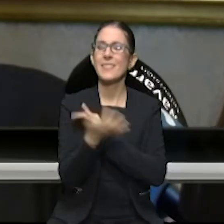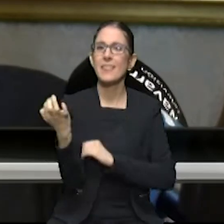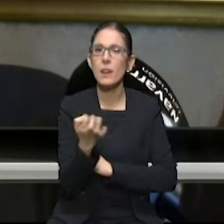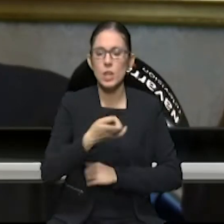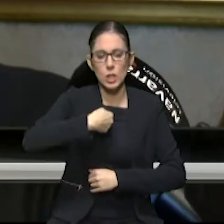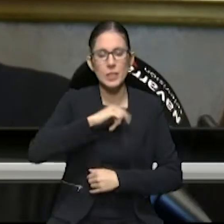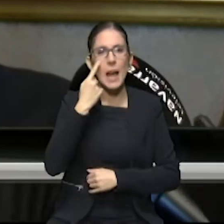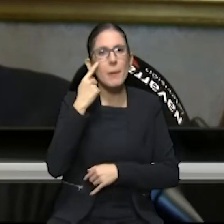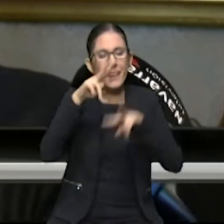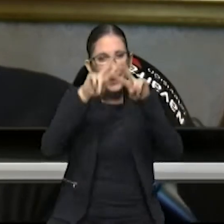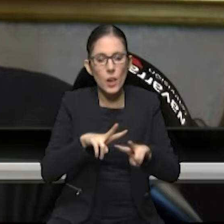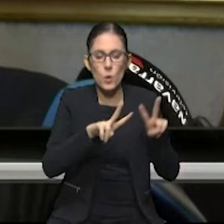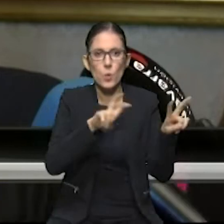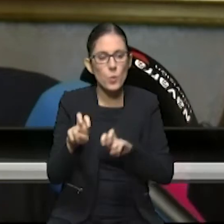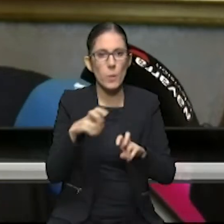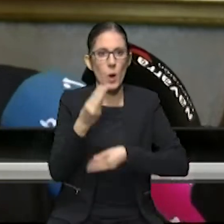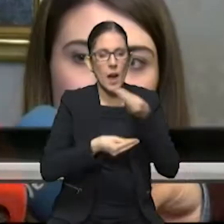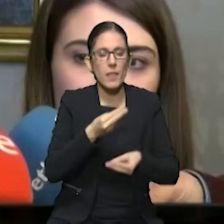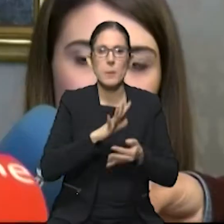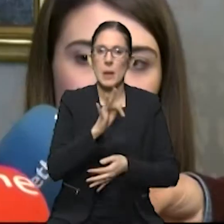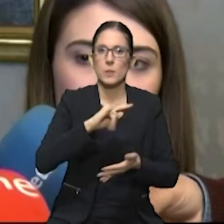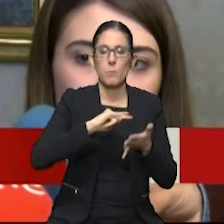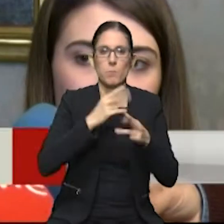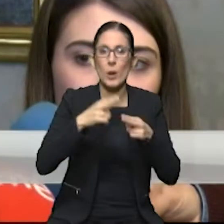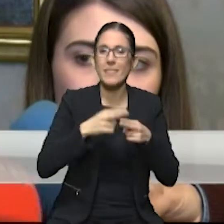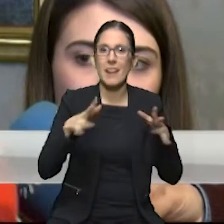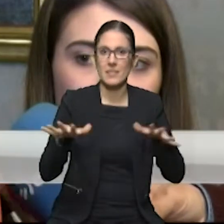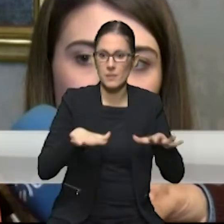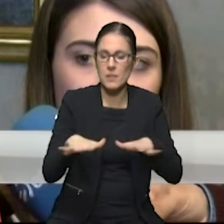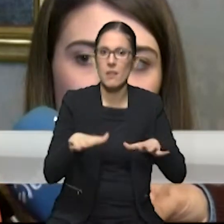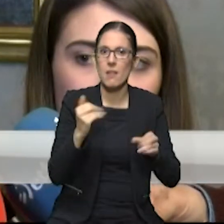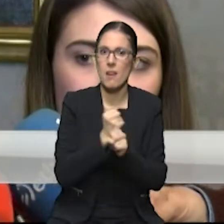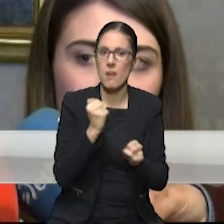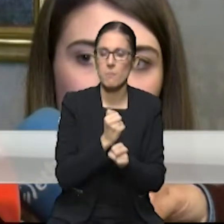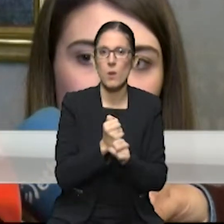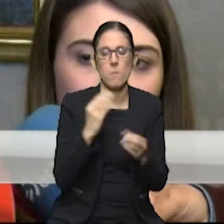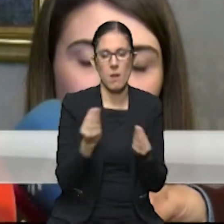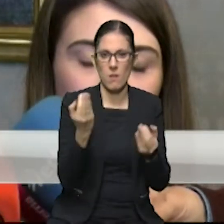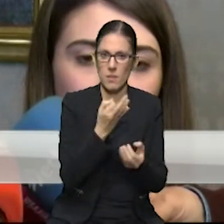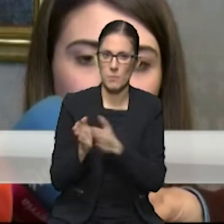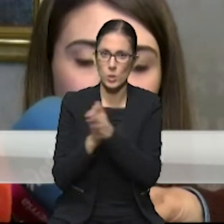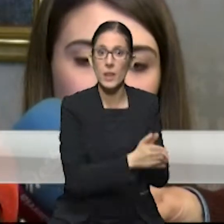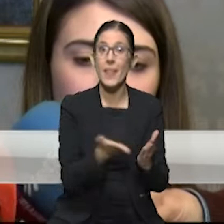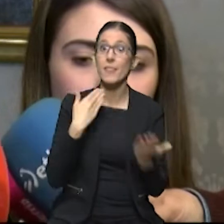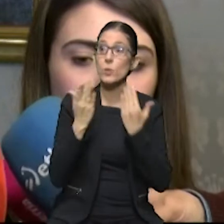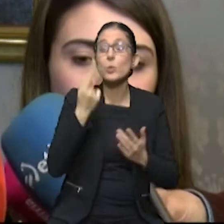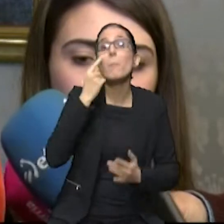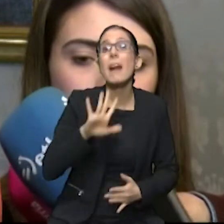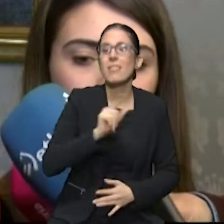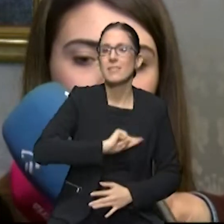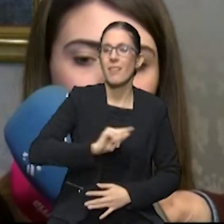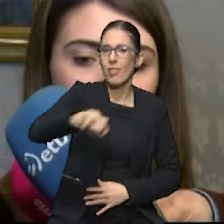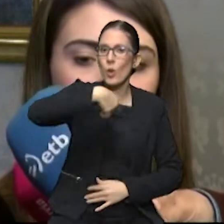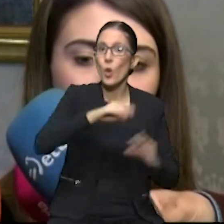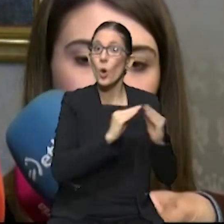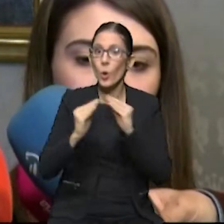y que seamos capaces de acertar en la política efectiva de empleo. En el discurso parece que todos coincidimos, hablamos de eliminar o de reducir